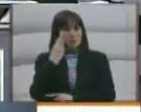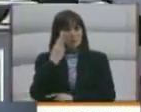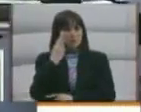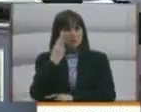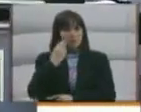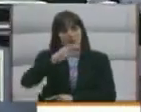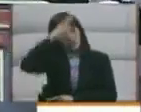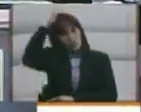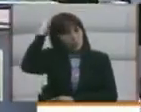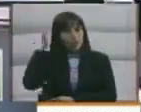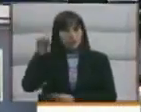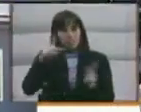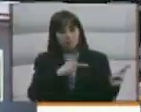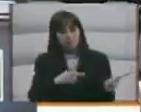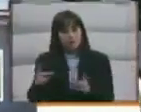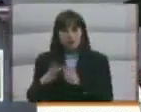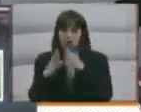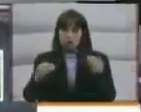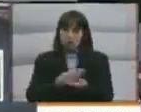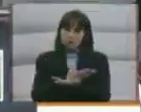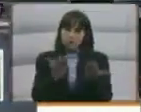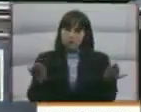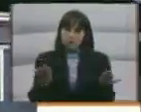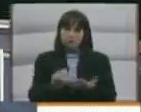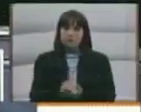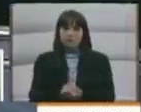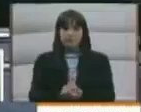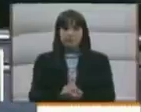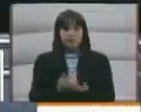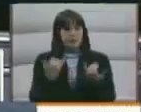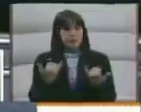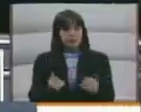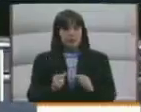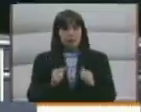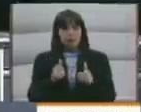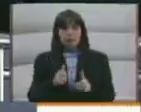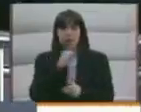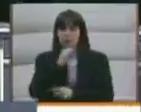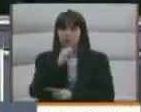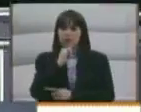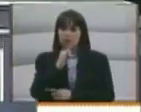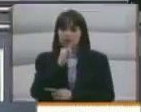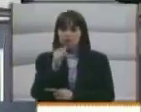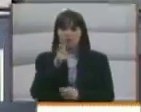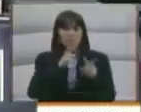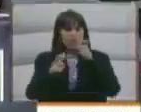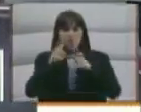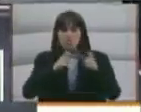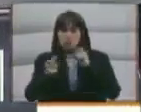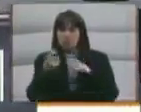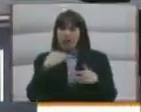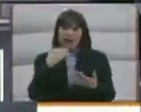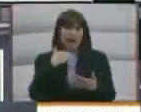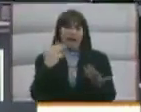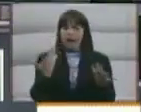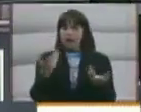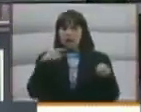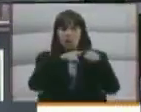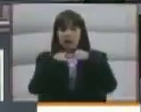TV. Bienvenidos sean también ustedes y desde ya pueden hacer sus comentarios, sus preguntas, sus consideraciones, sus críticas,